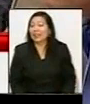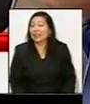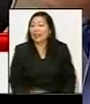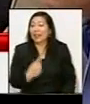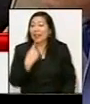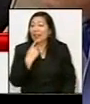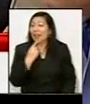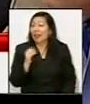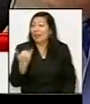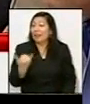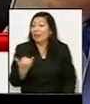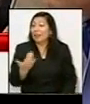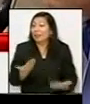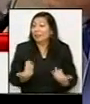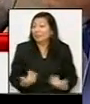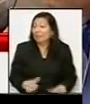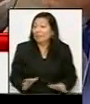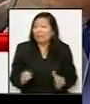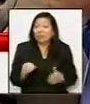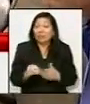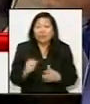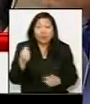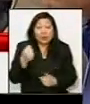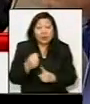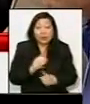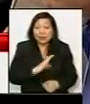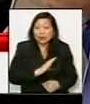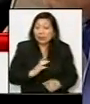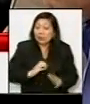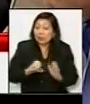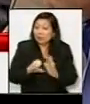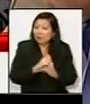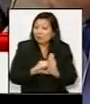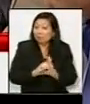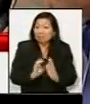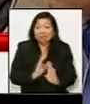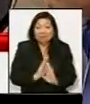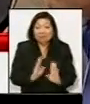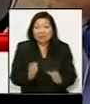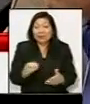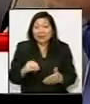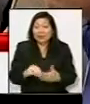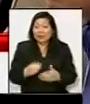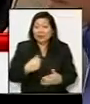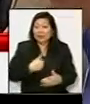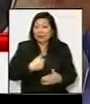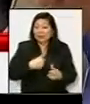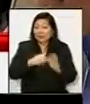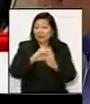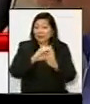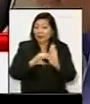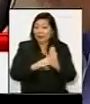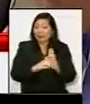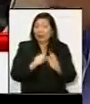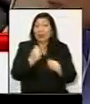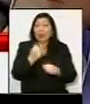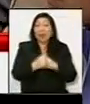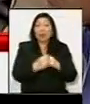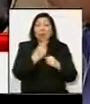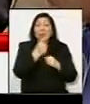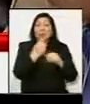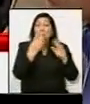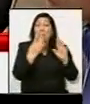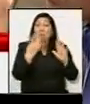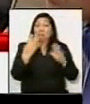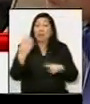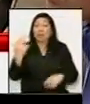digamos ahora que tenemos ahora que hemos hecho un golpe de estado para que esa constitución nos sirva y nos hacemos nuestra propia constitución como la del 93 porque hay